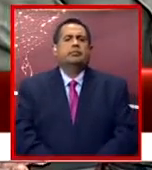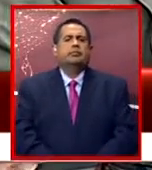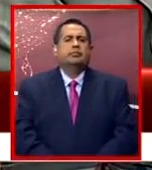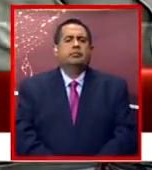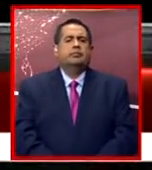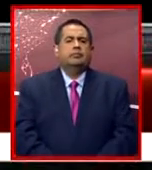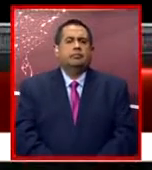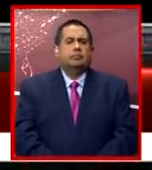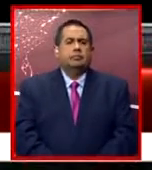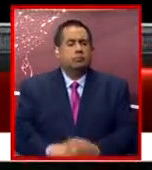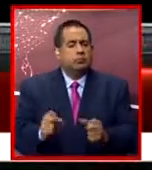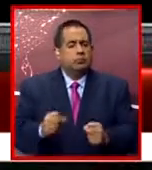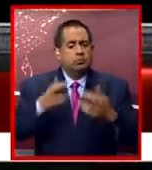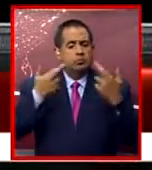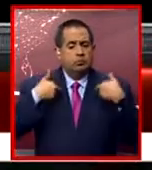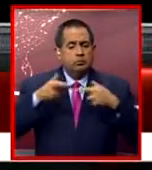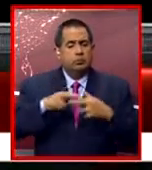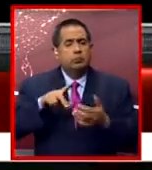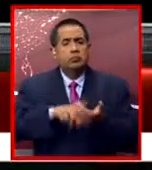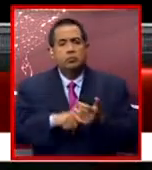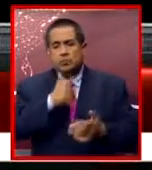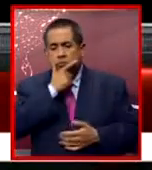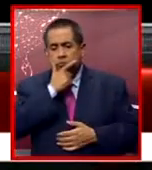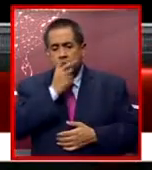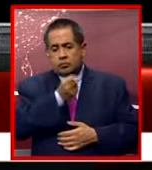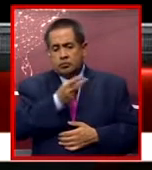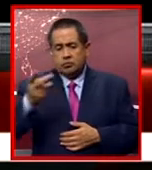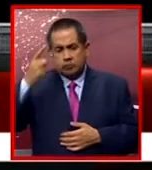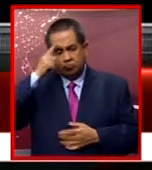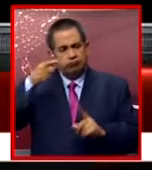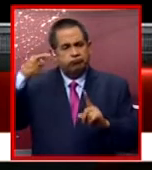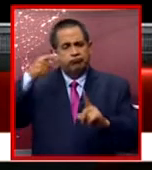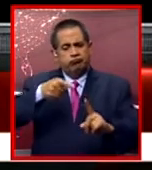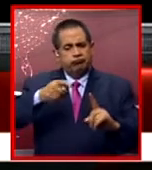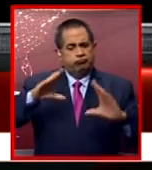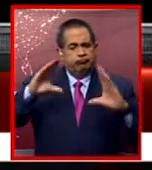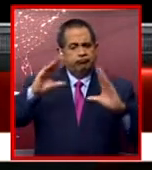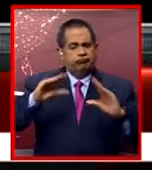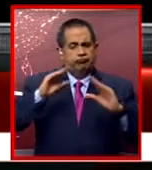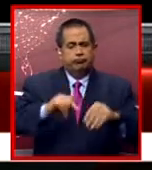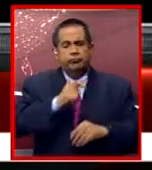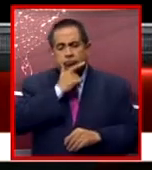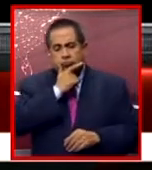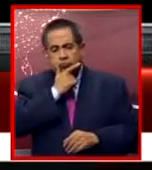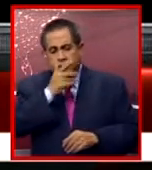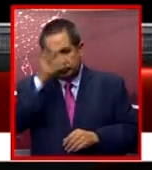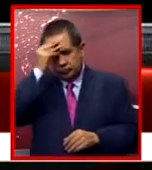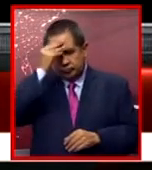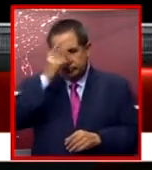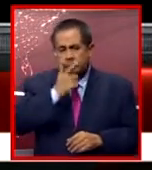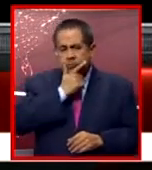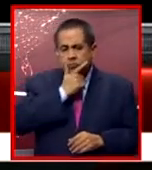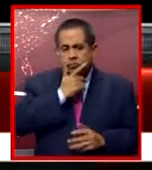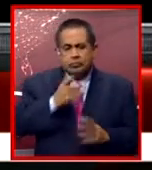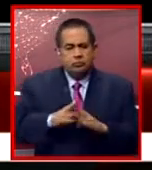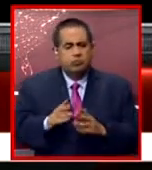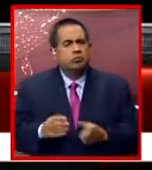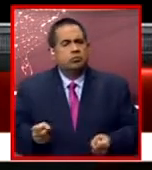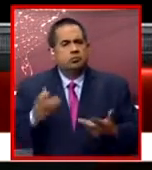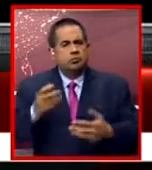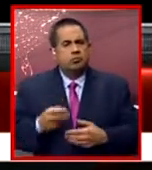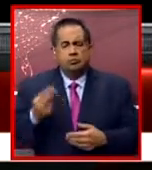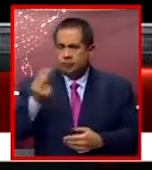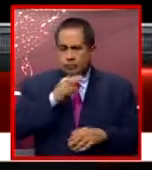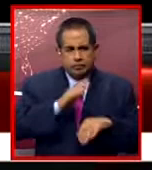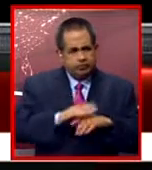¿Con cuántos profesores de inglés se cuenta actualmente para cumplir el propósito de la Estrategia Nacional de Inglés? ¿Y cuántos más se